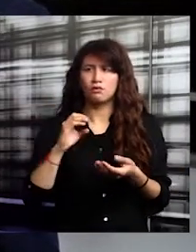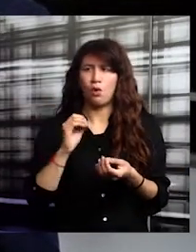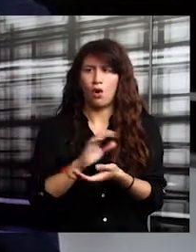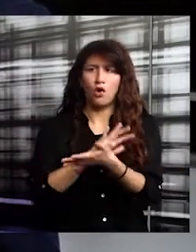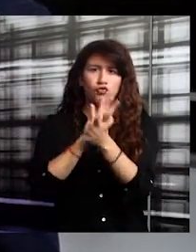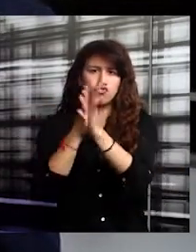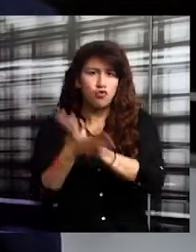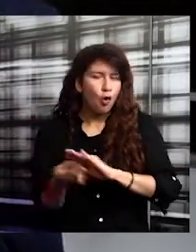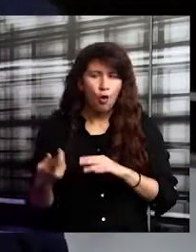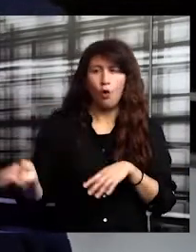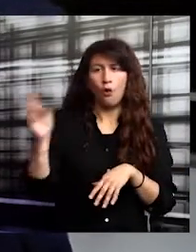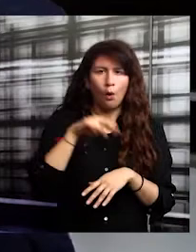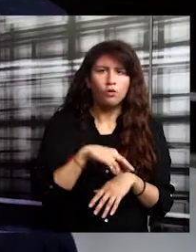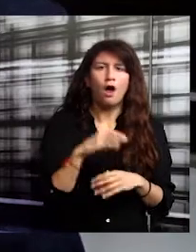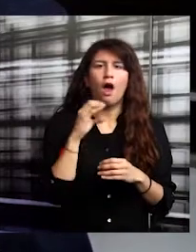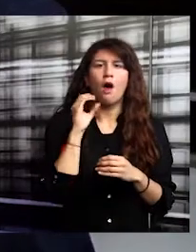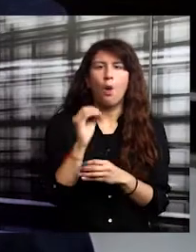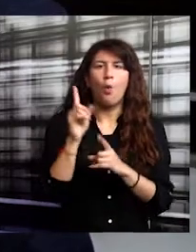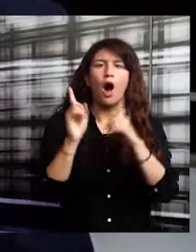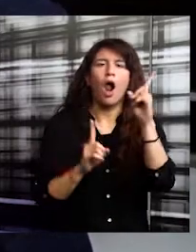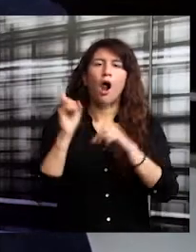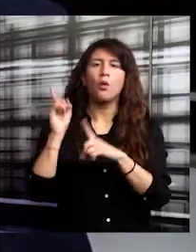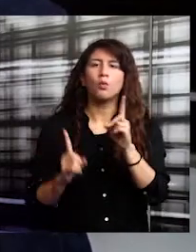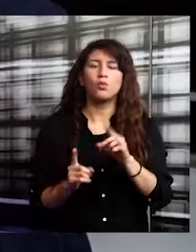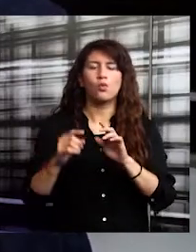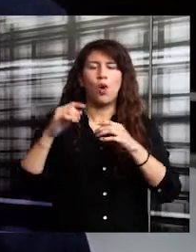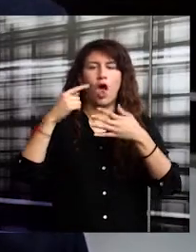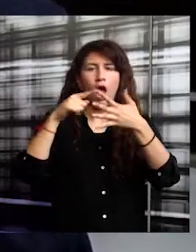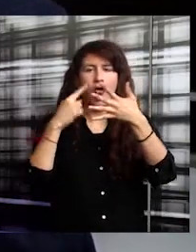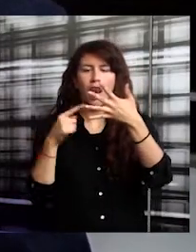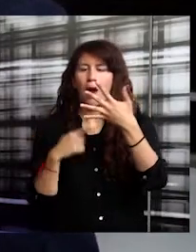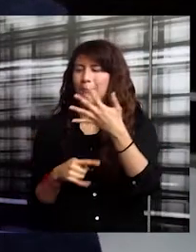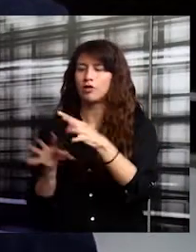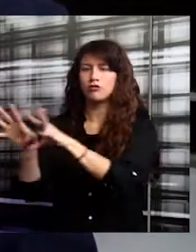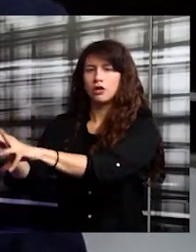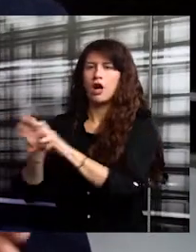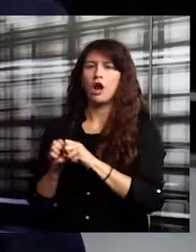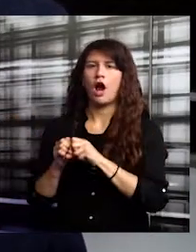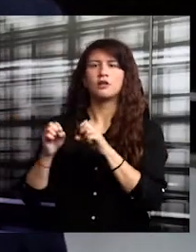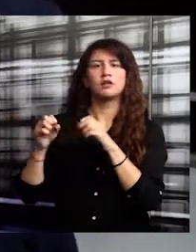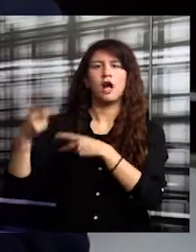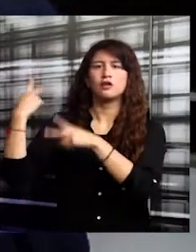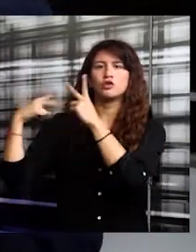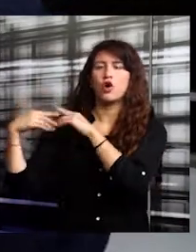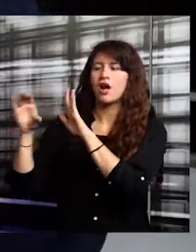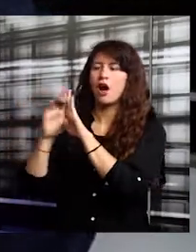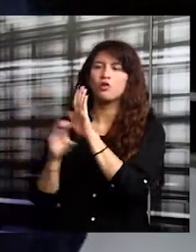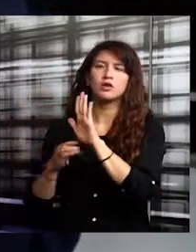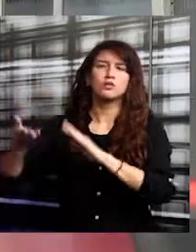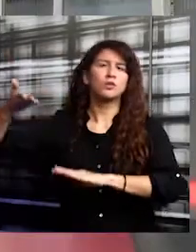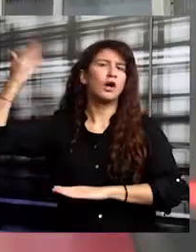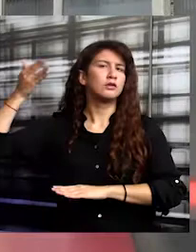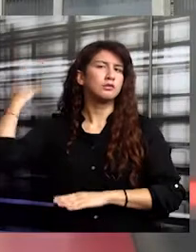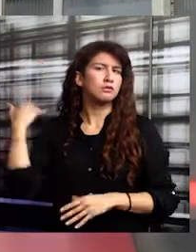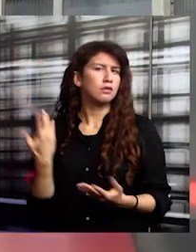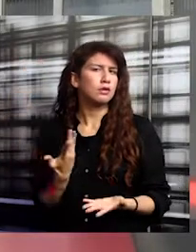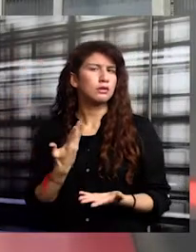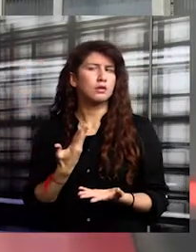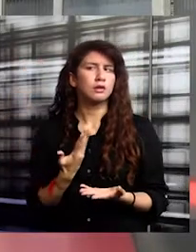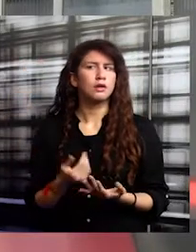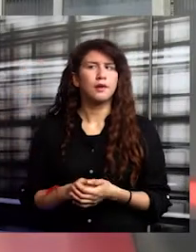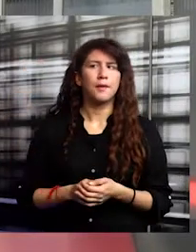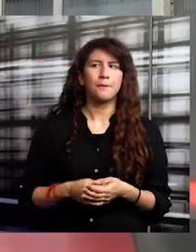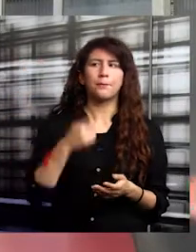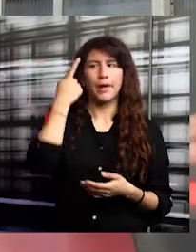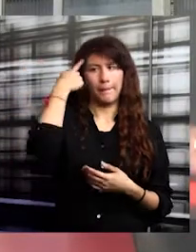nuevo o hay algunos elementos que se rescatan como ha sido históricamente constituciones anteriores? Sí. Para ser claro,